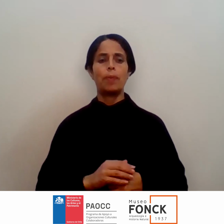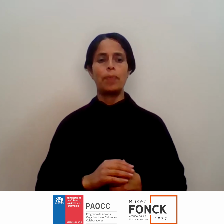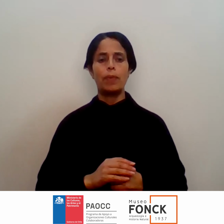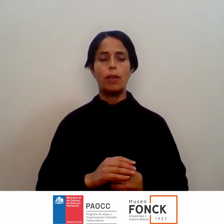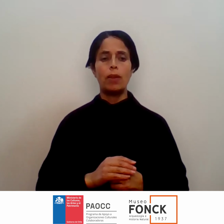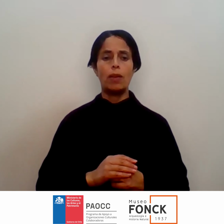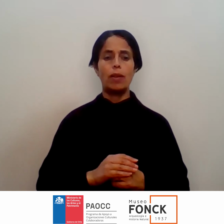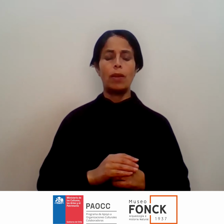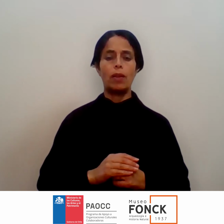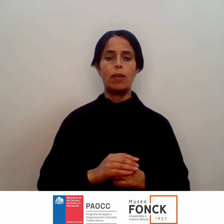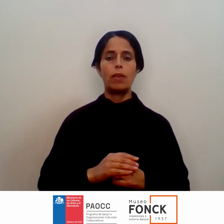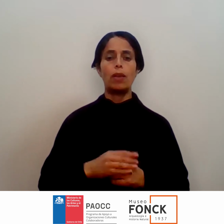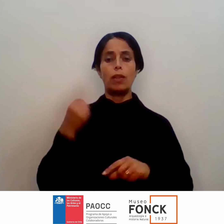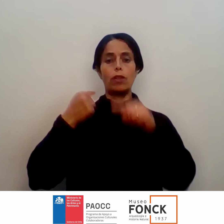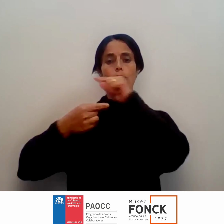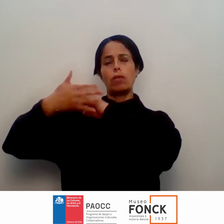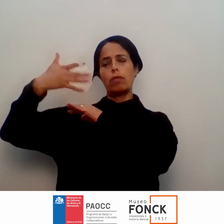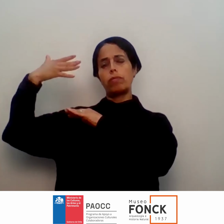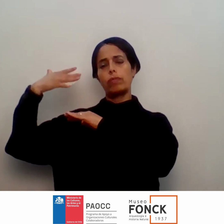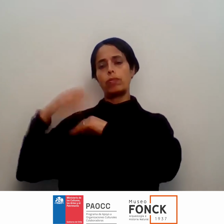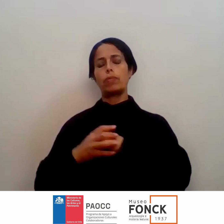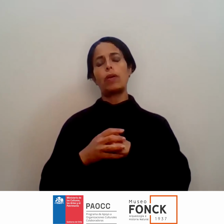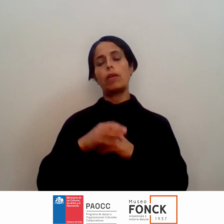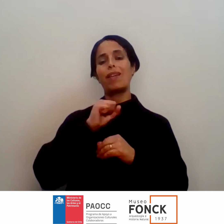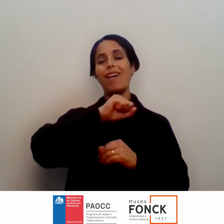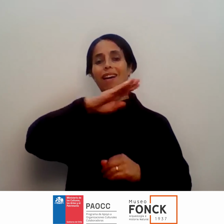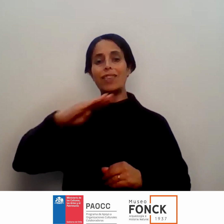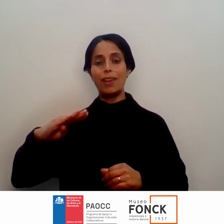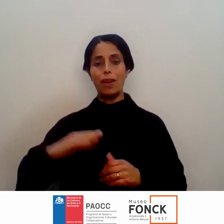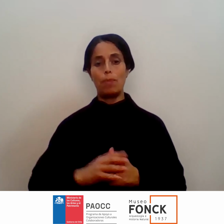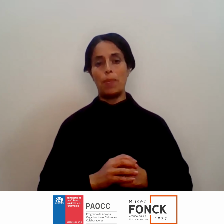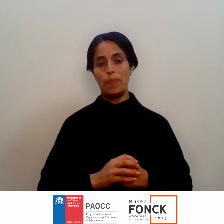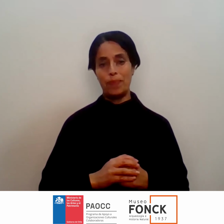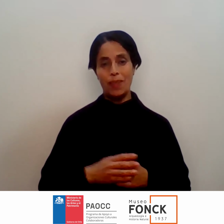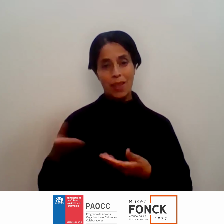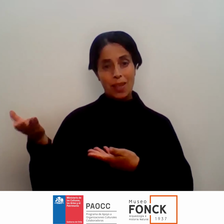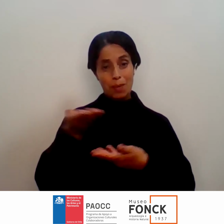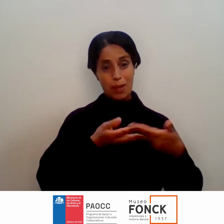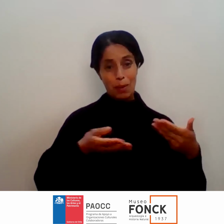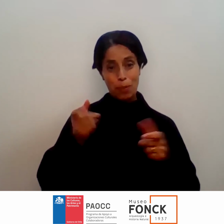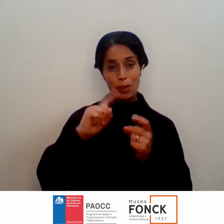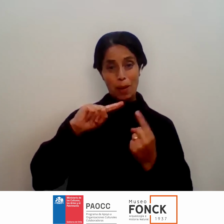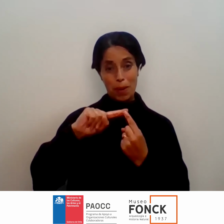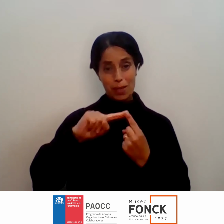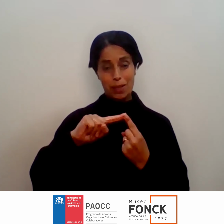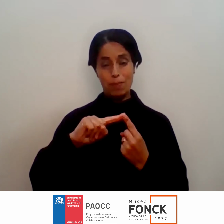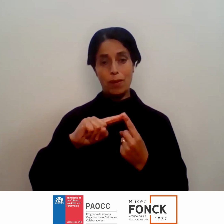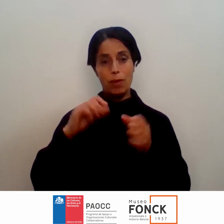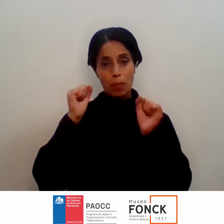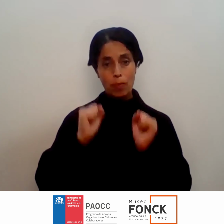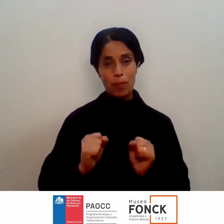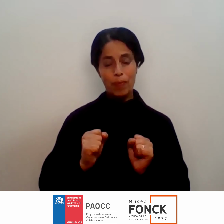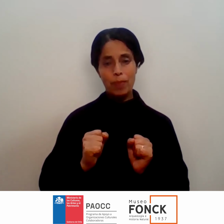sobre el pasado ahí en Atacama. Bueno, invitamos a los participantes a que nos puedan